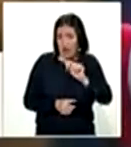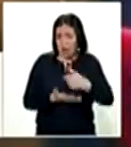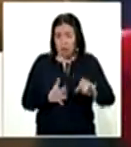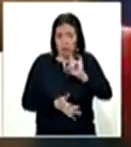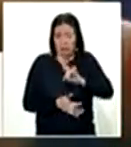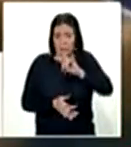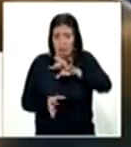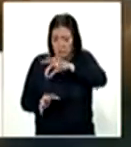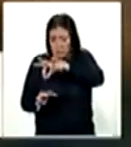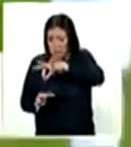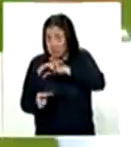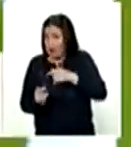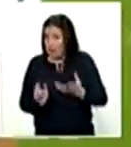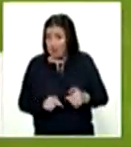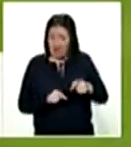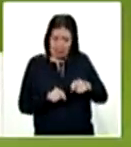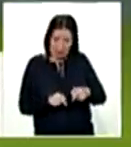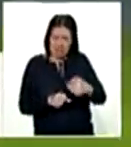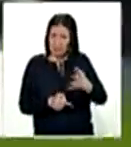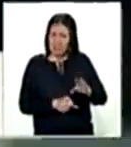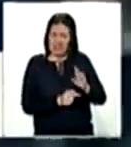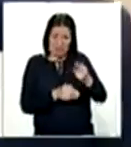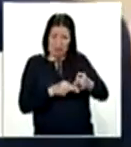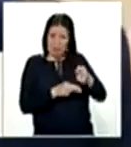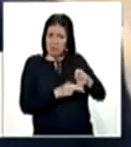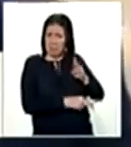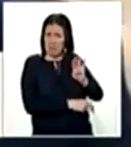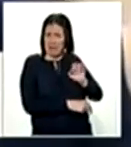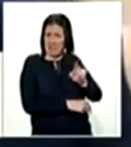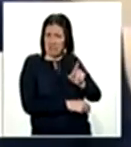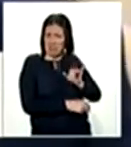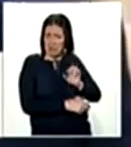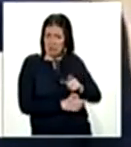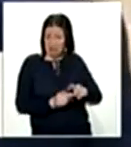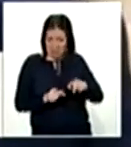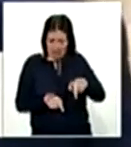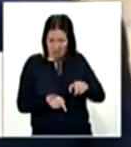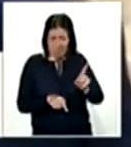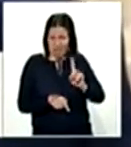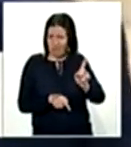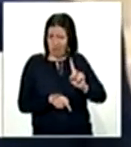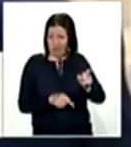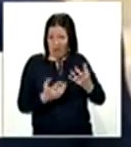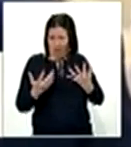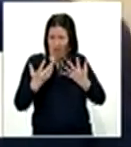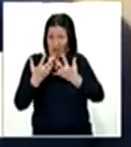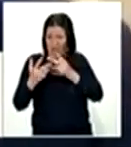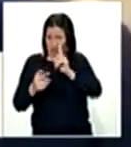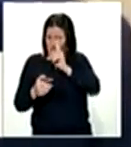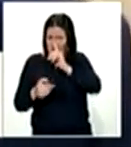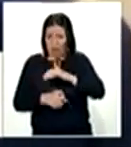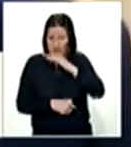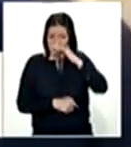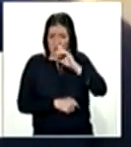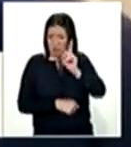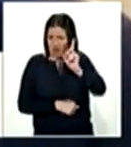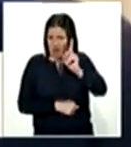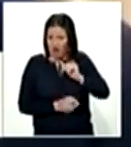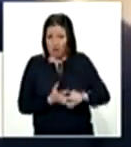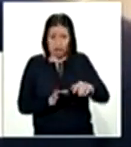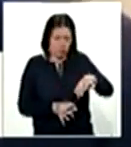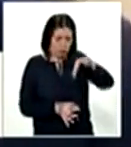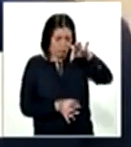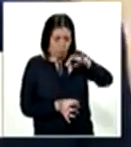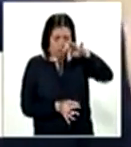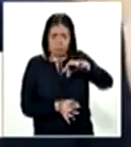Para Cameron, la sustancia benzoilecgonina encontrada en los análisis no se relaciona con el consumo de drogas, sino con una infusión.